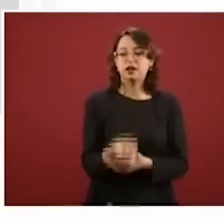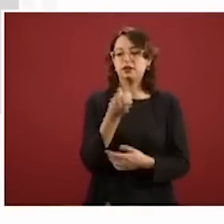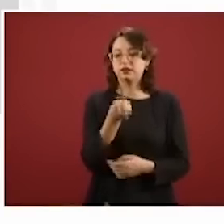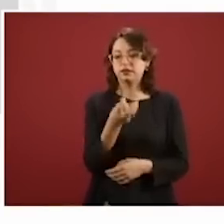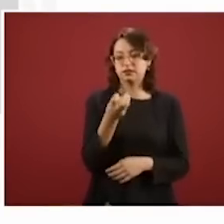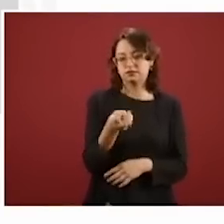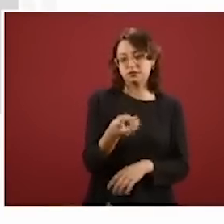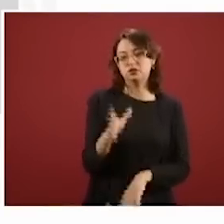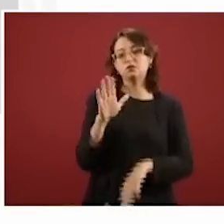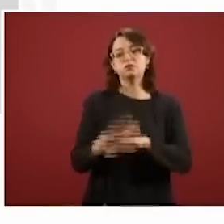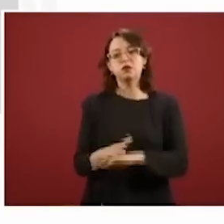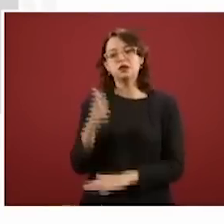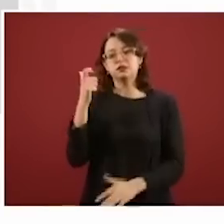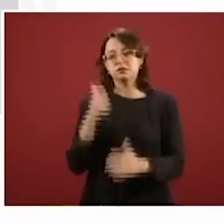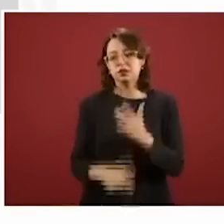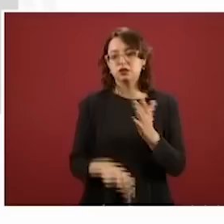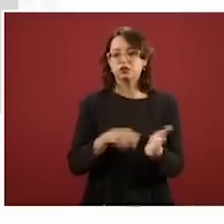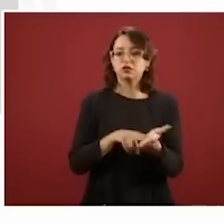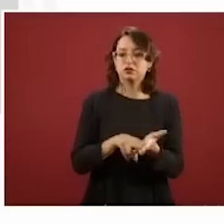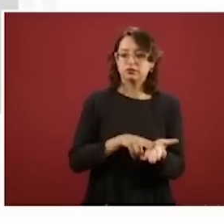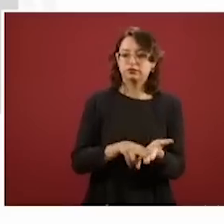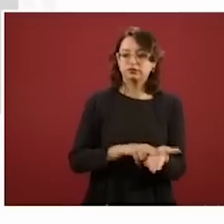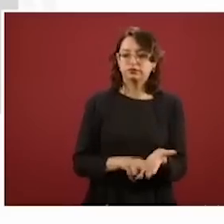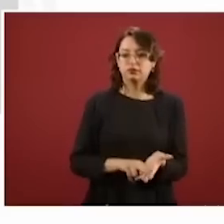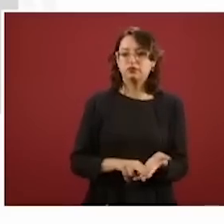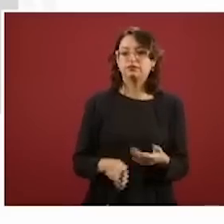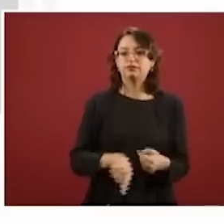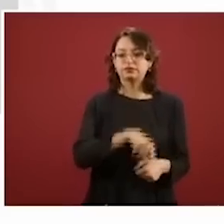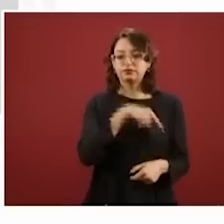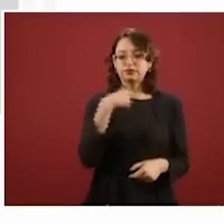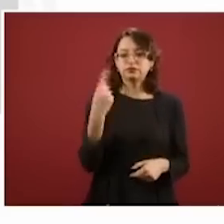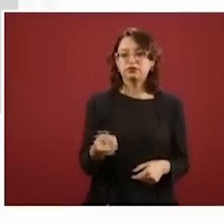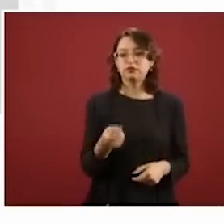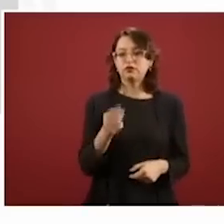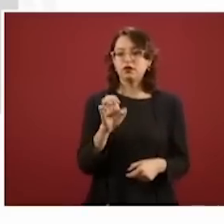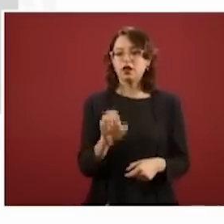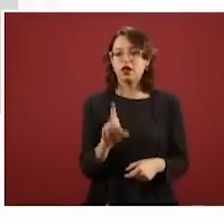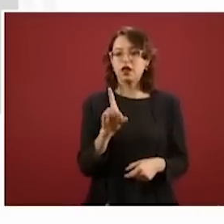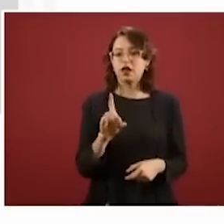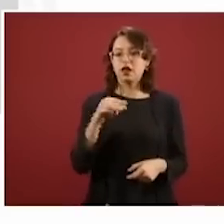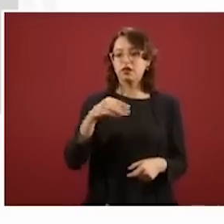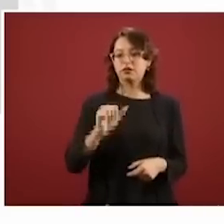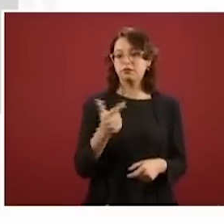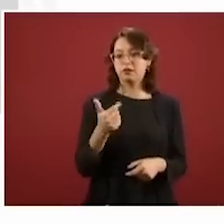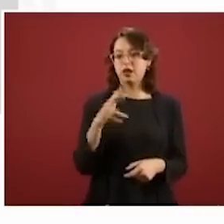operadora tabasqueña Edmagra, en Centro Tabasco, es la más económica,